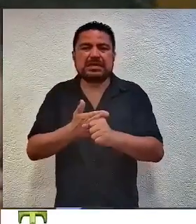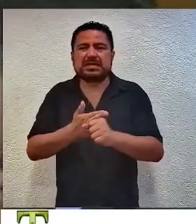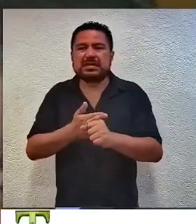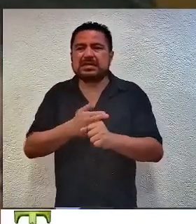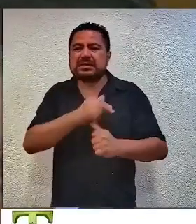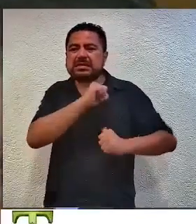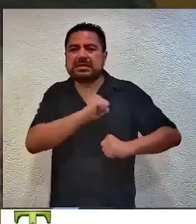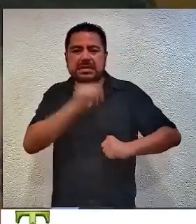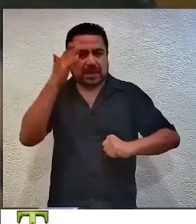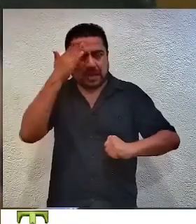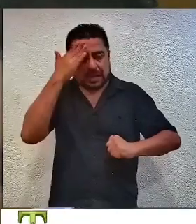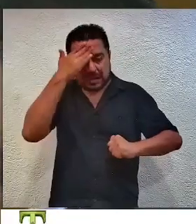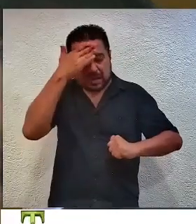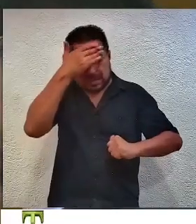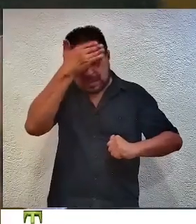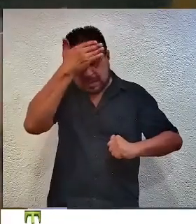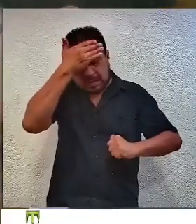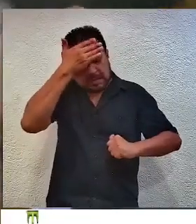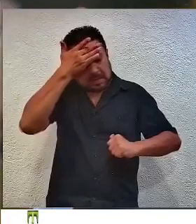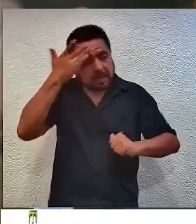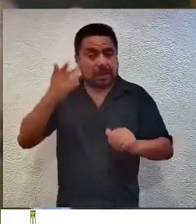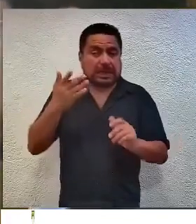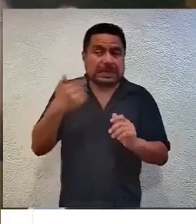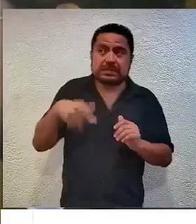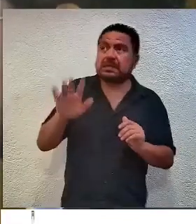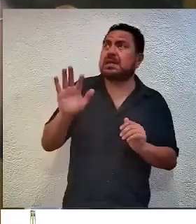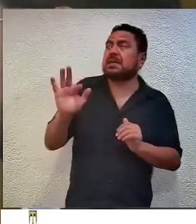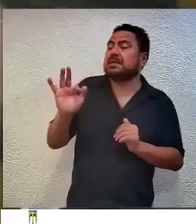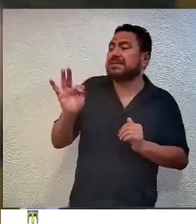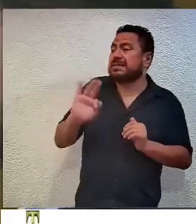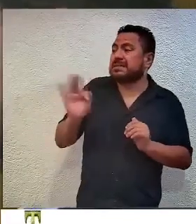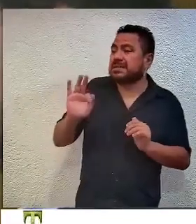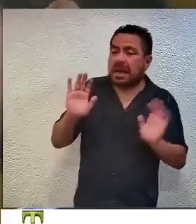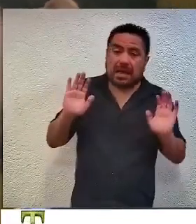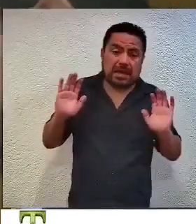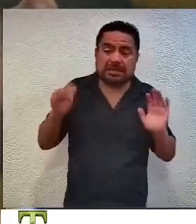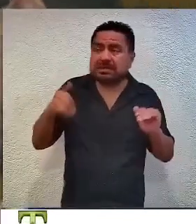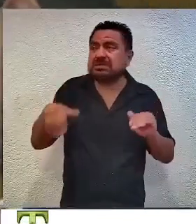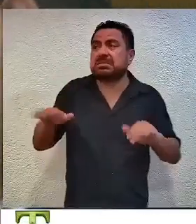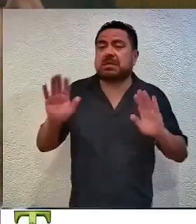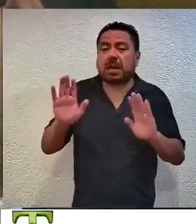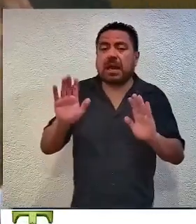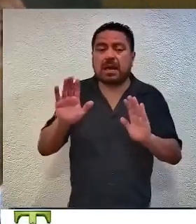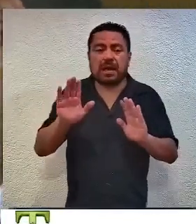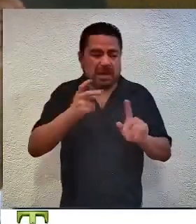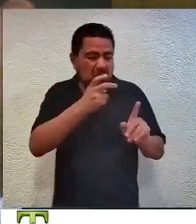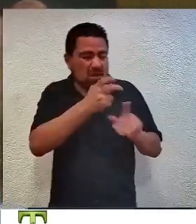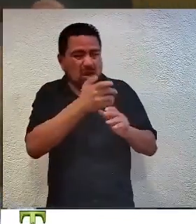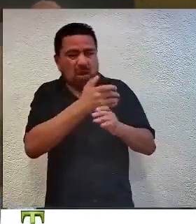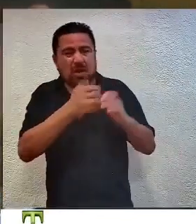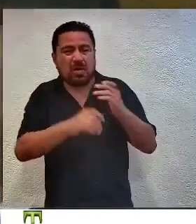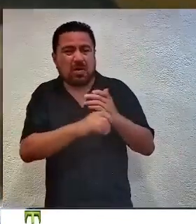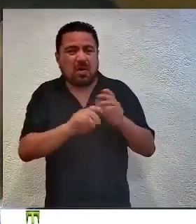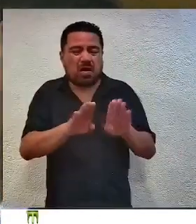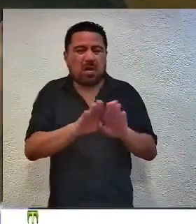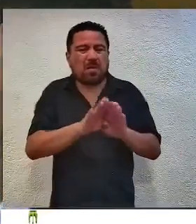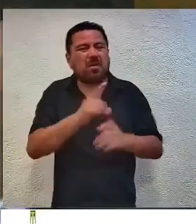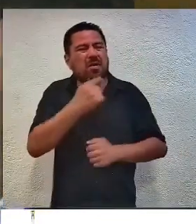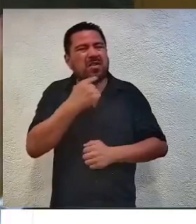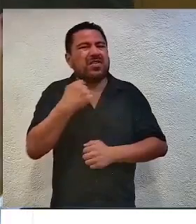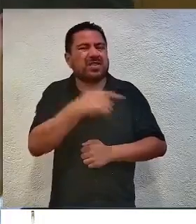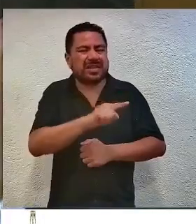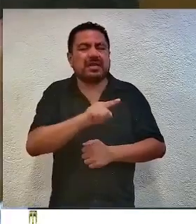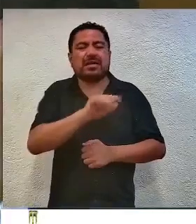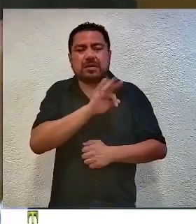hubiera pronunciado, insisto, se hubiera pronunciado respecto de actos materia de la denuncia,